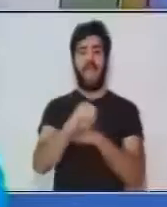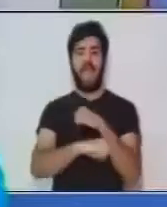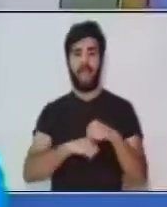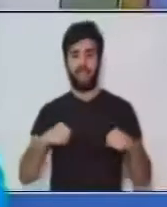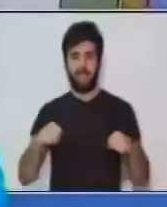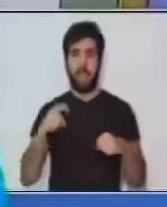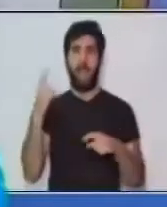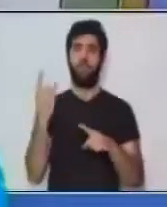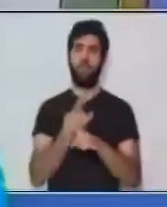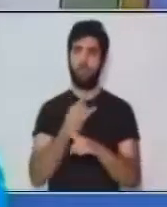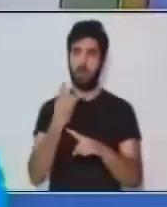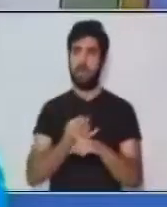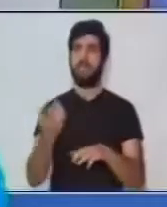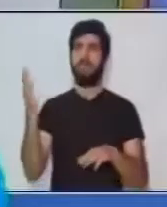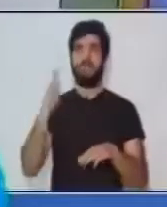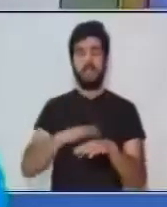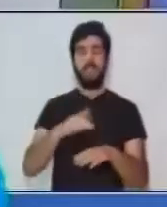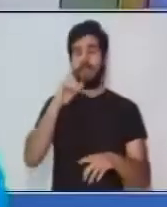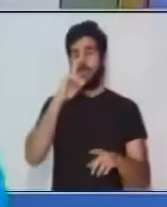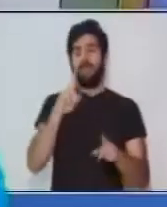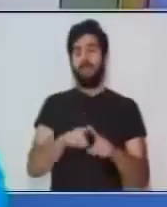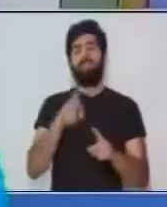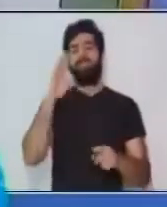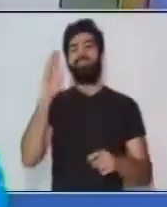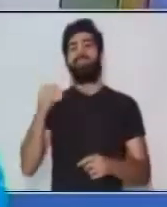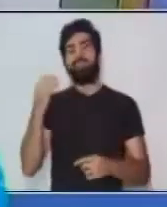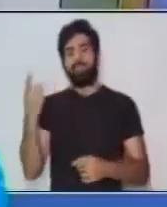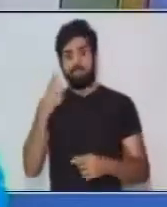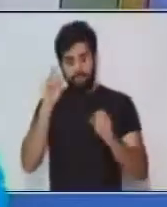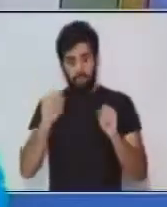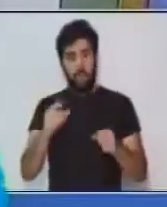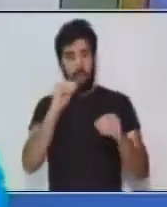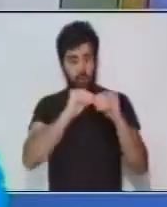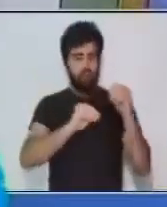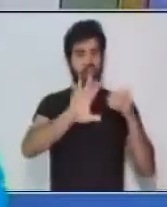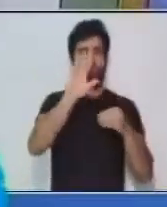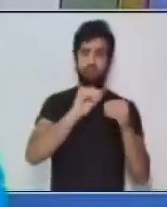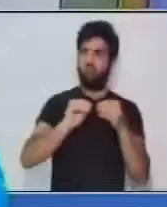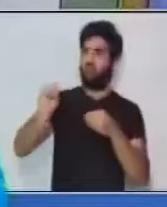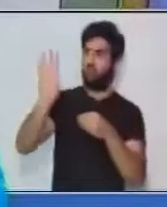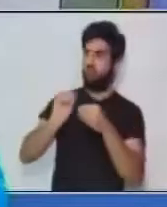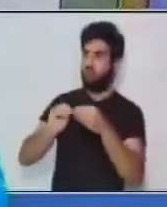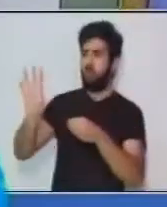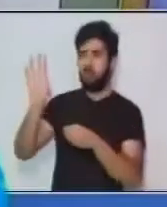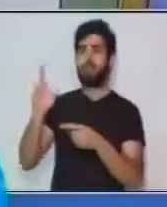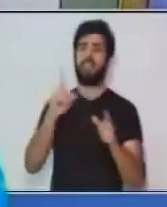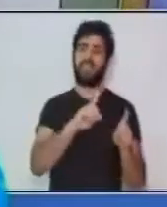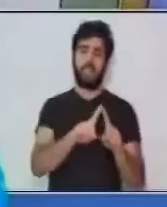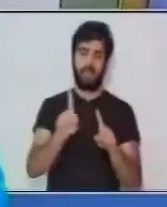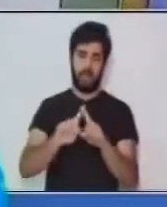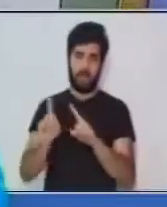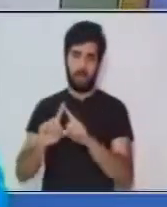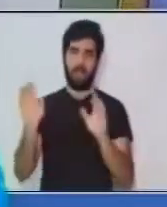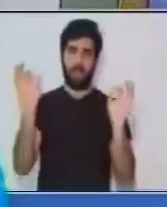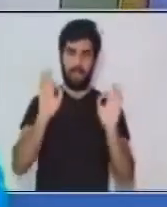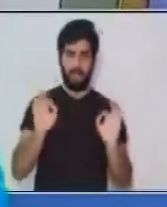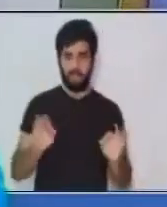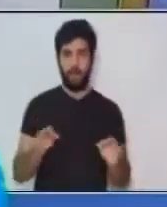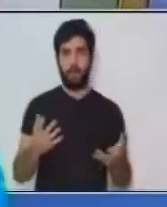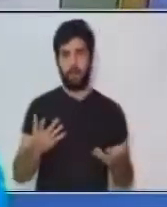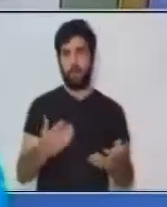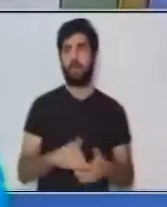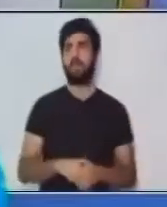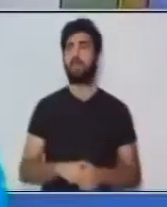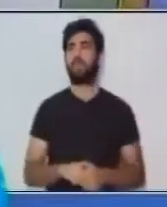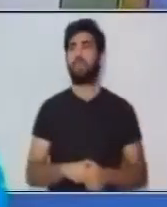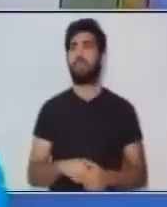más utilizados en la actualidad porque sabemos que se pueden subir a las diferentes páginas web o también en diferentes monografías o en diferentes,